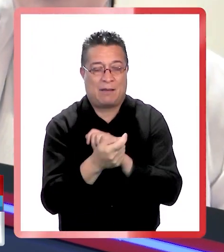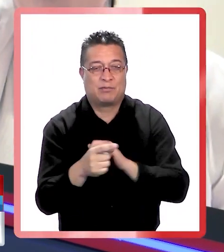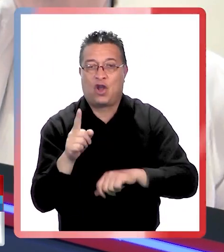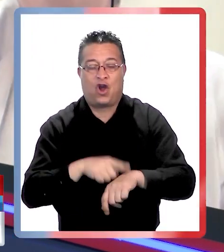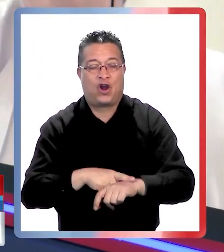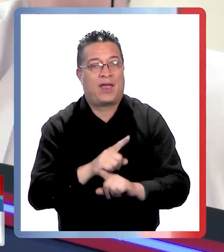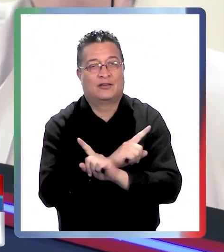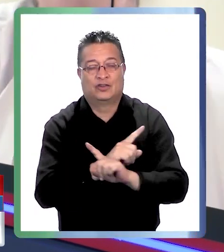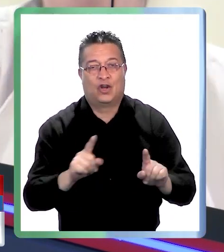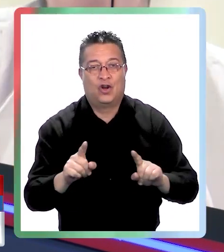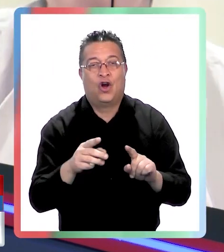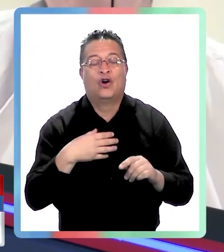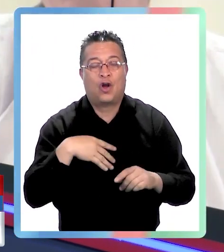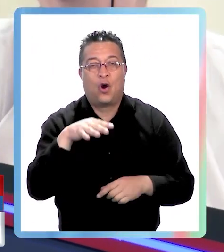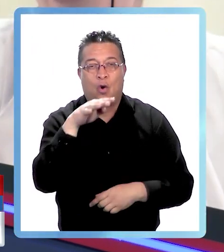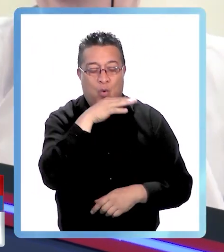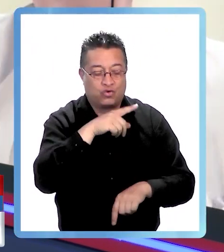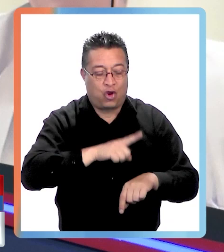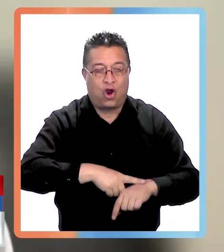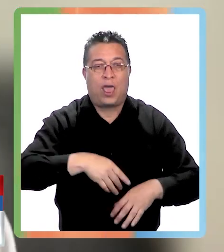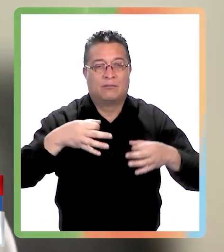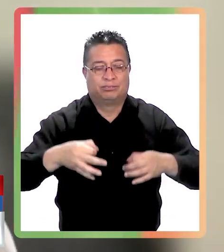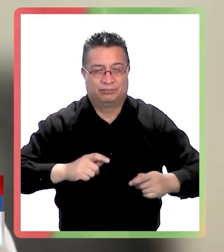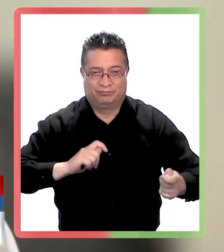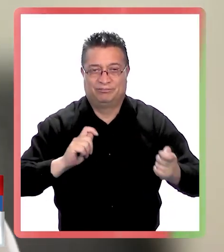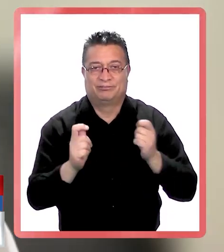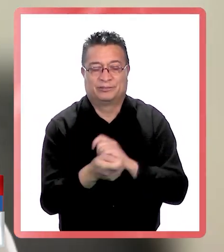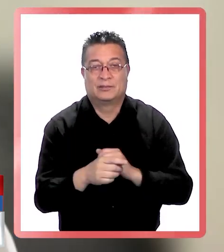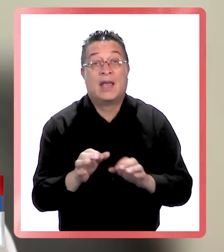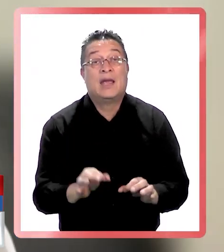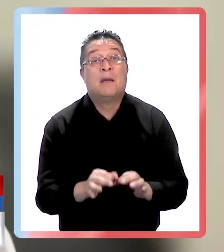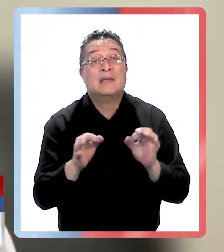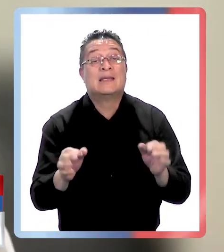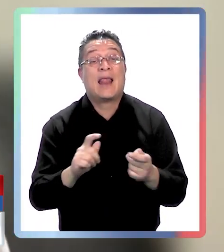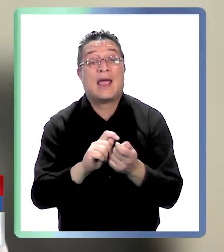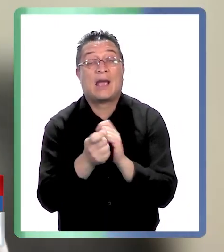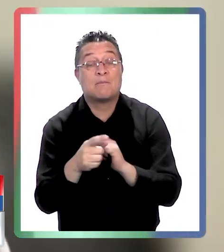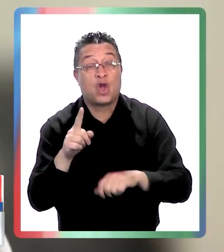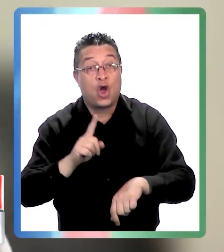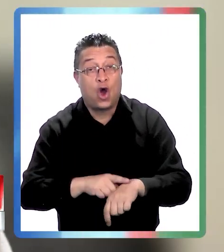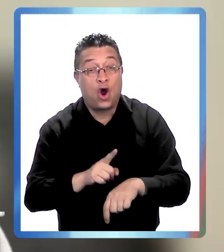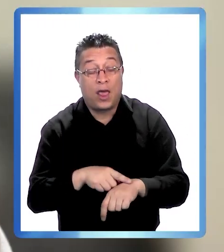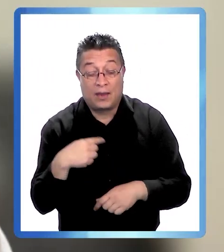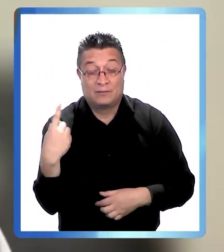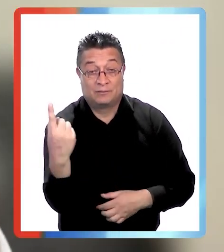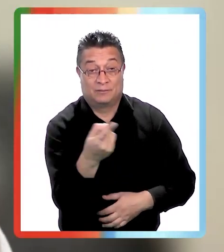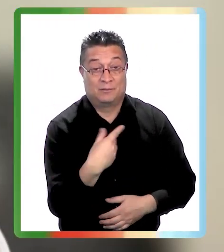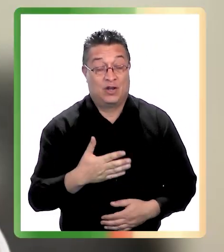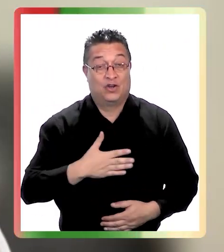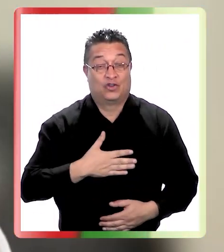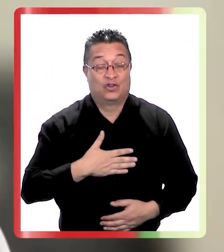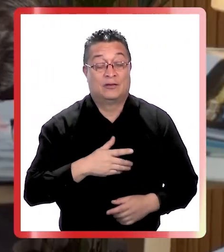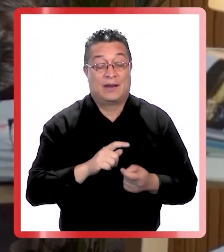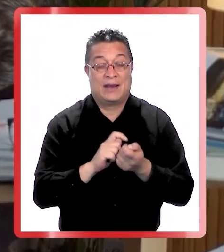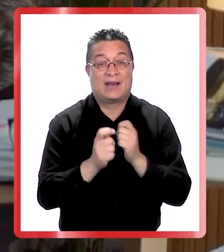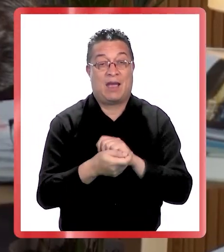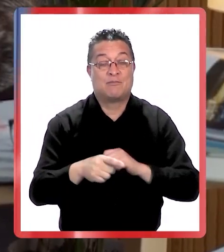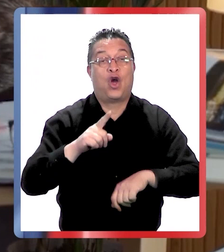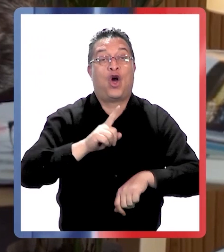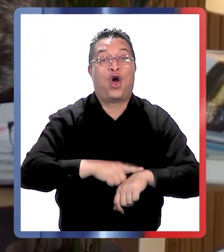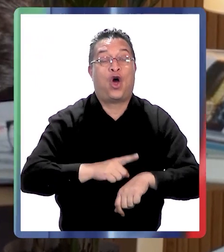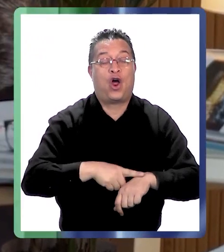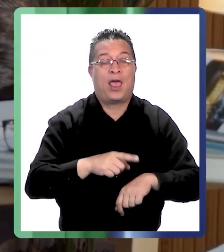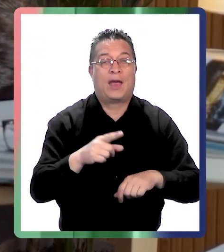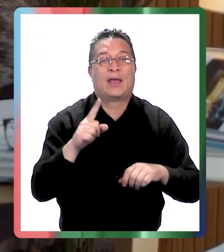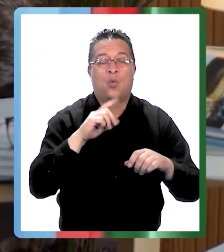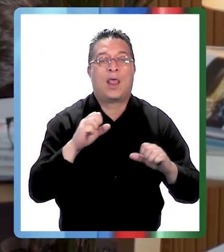hora, ¿ya? Y adaptarse en el fondo al uso horario que uno tiene. En particular, el cambio de hora que viene ahora para nosotros es el cambio de hora a